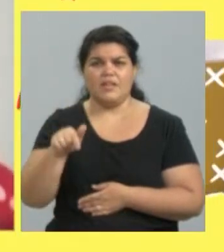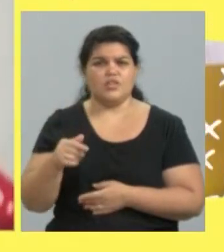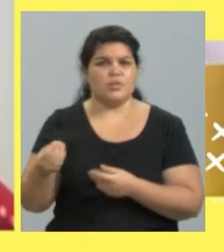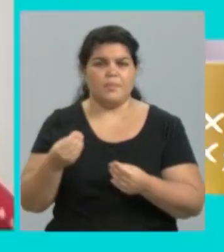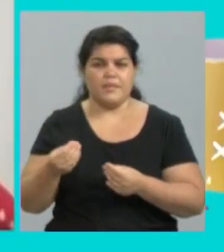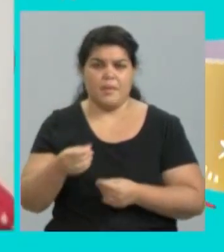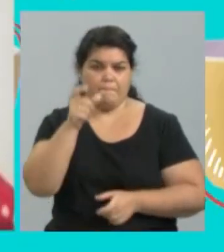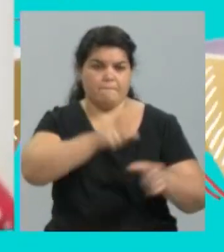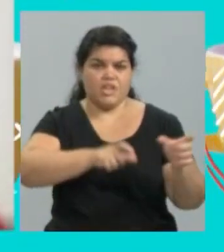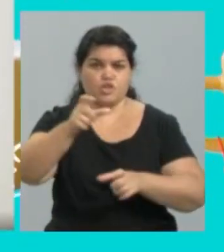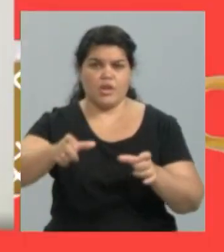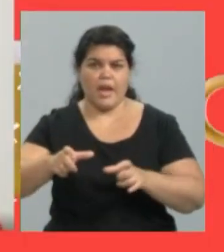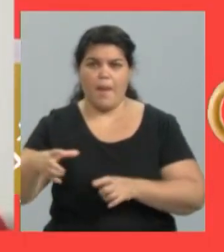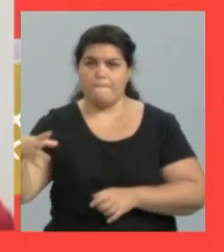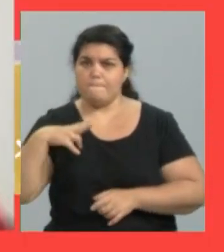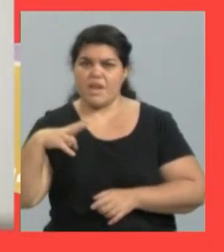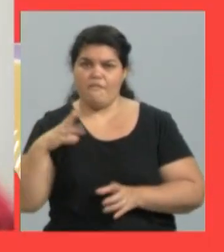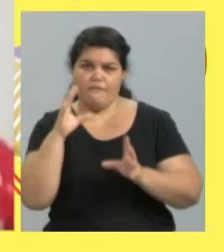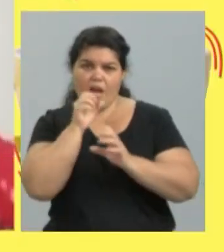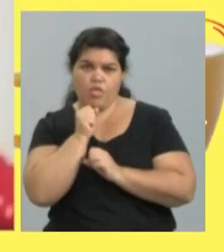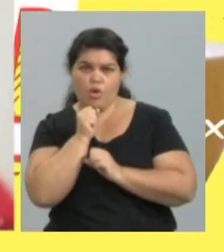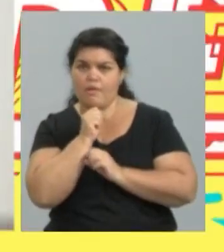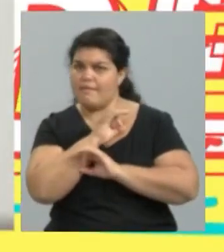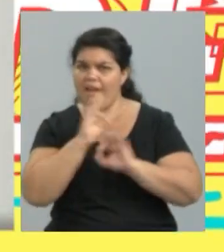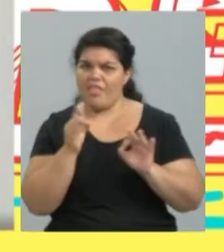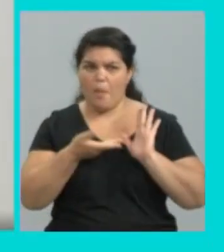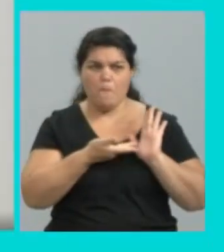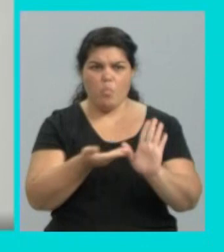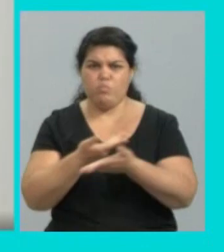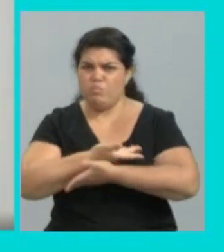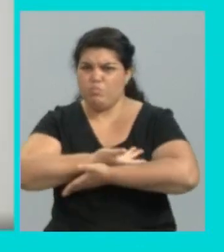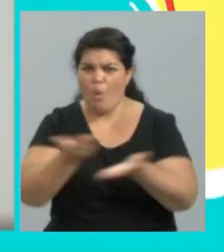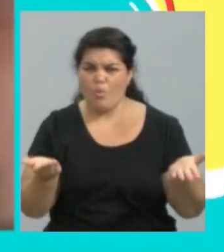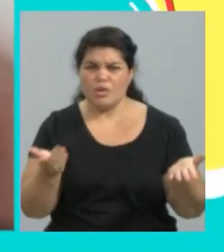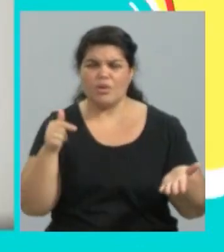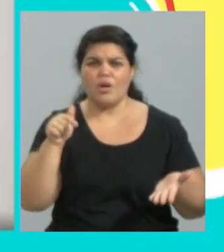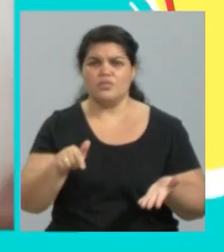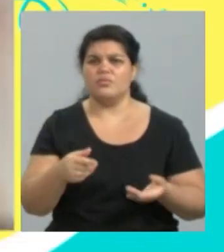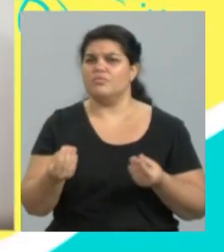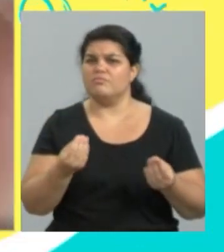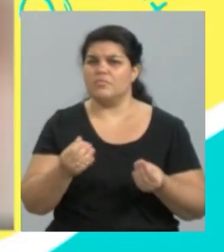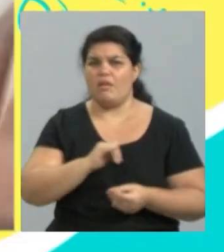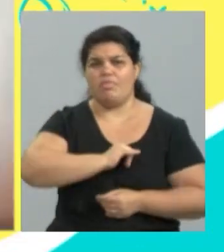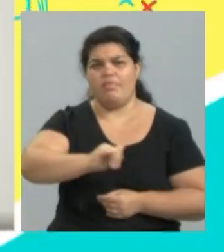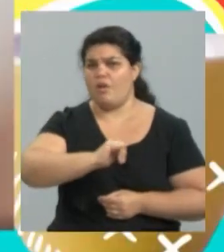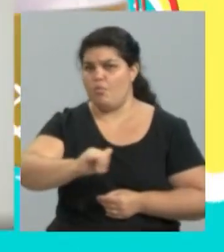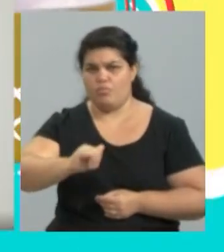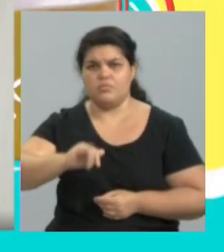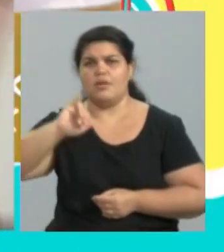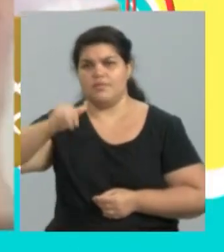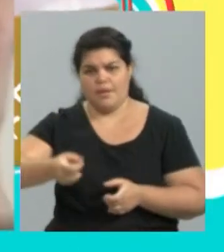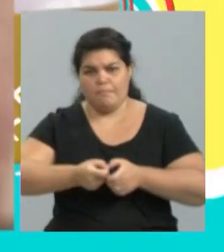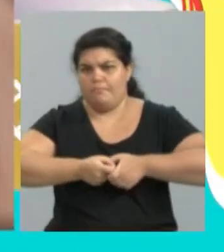de las personas y terminó dañando la integridad de las personas. Entonces las denuncias justamente tenían que ver con eso, por claro.